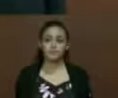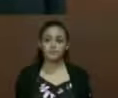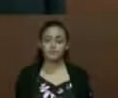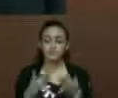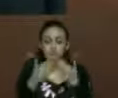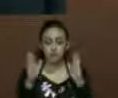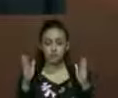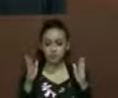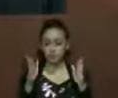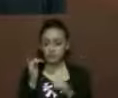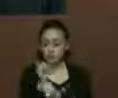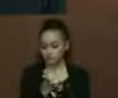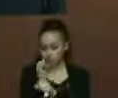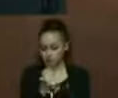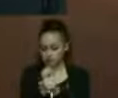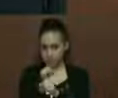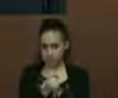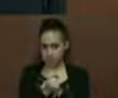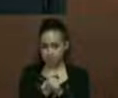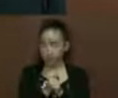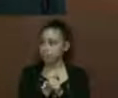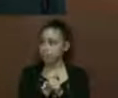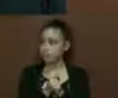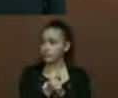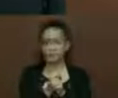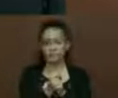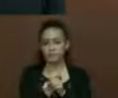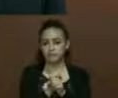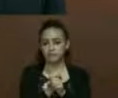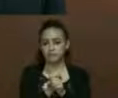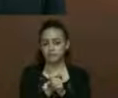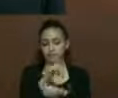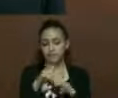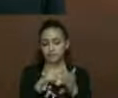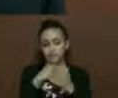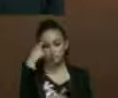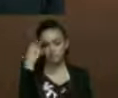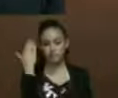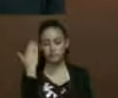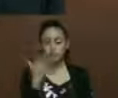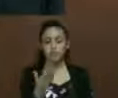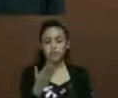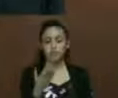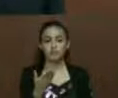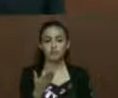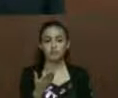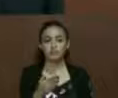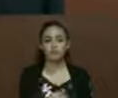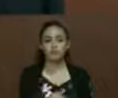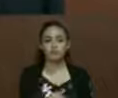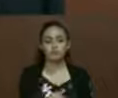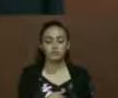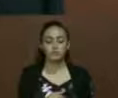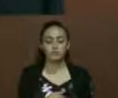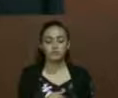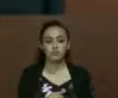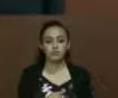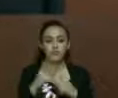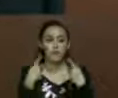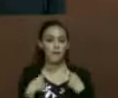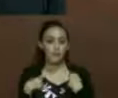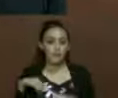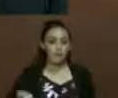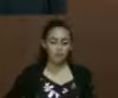abrió la espacio, pues digamos, la gestión para que los